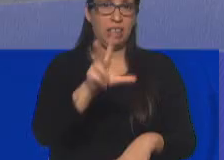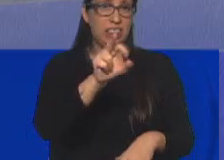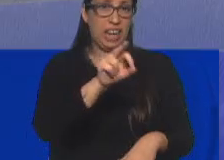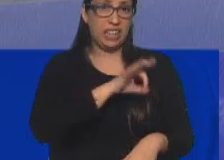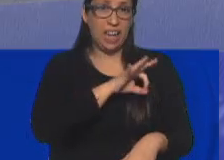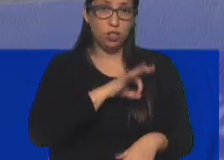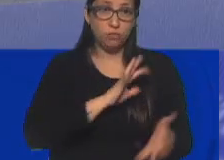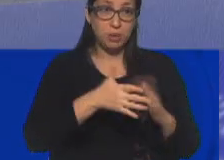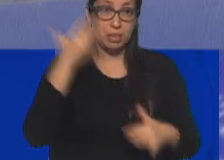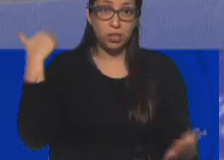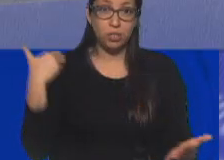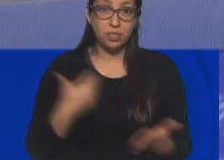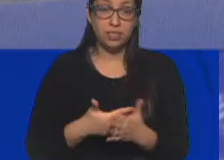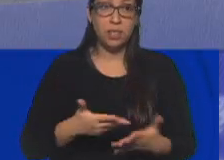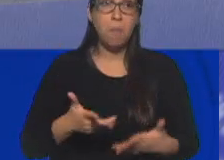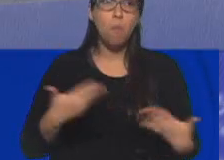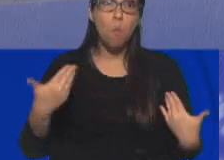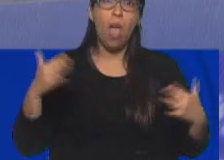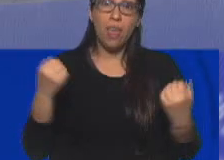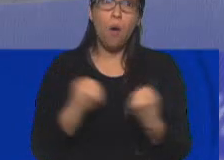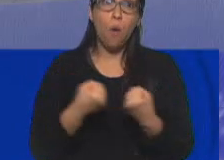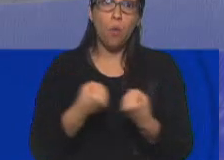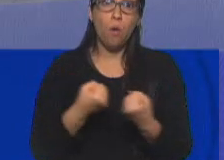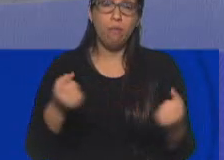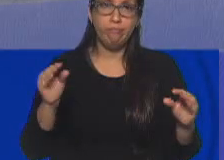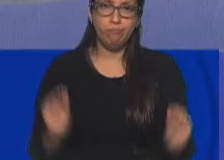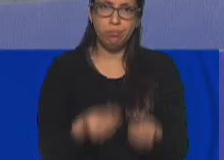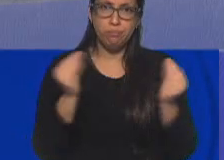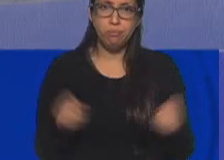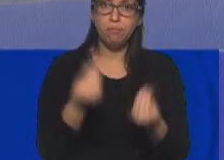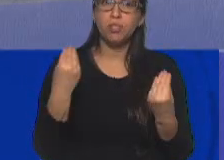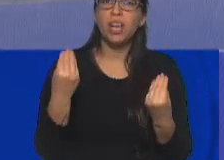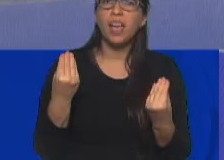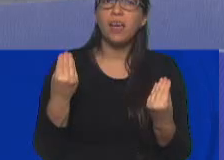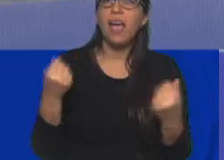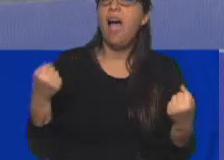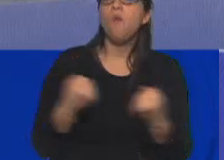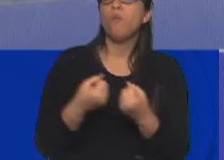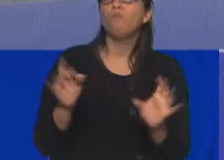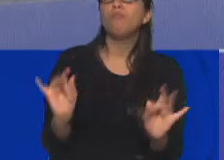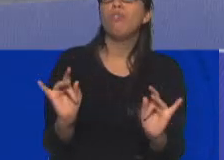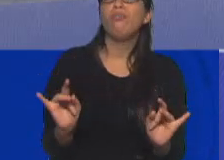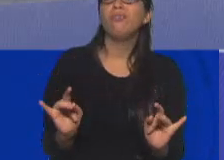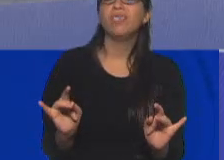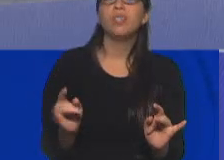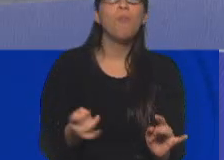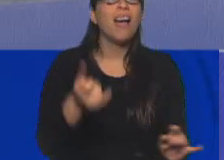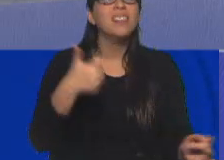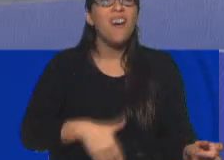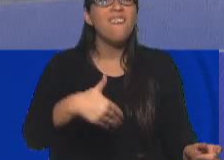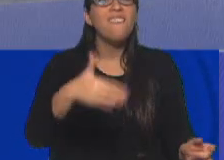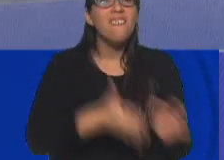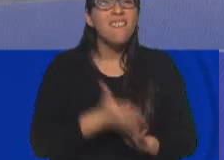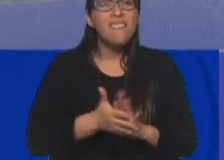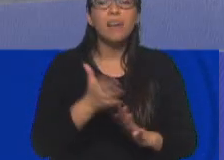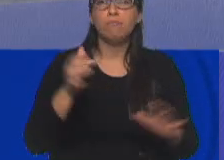años, 30. 30 años. Porque es un acuerdo muy complejo. Siempre está a punto de salir, pero... es un acuerdo muy complejo,